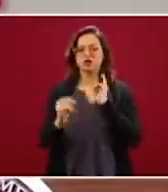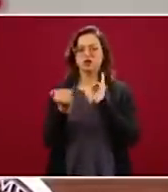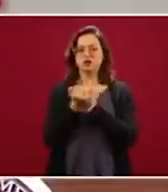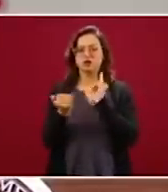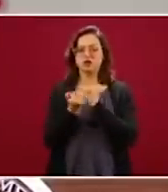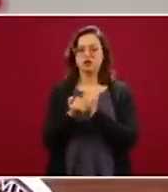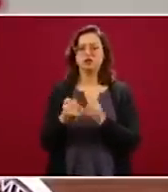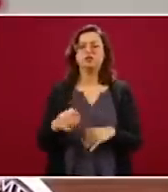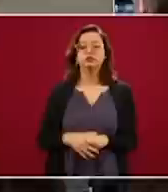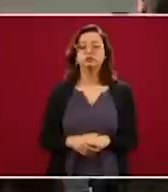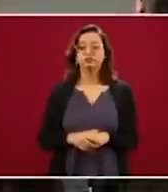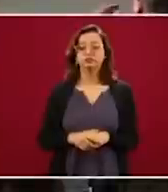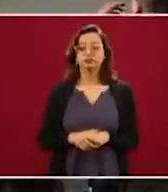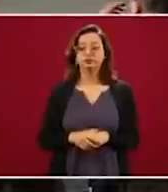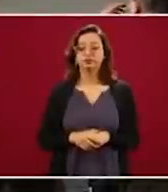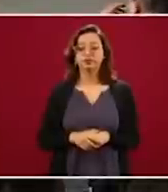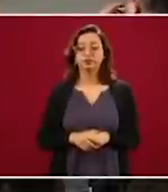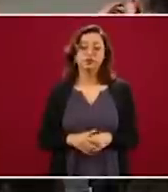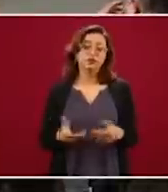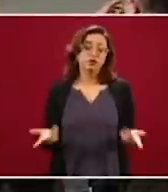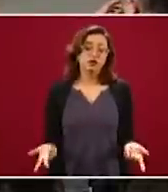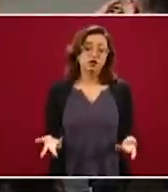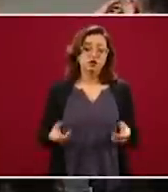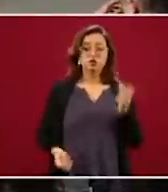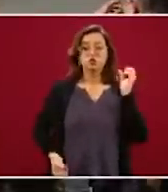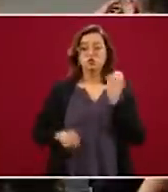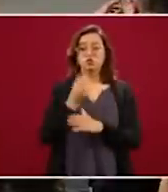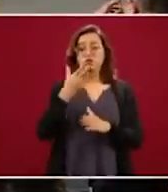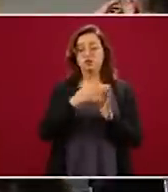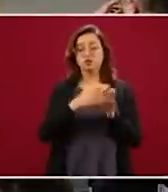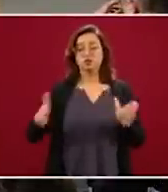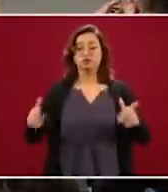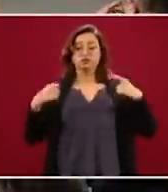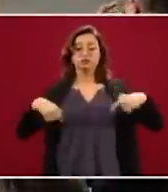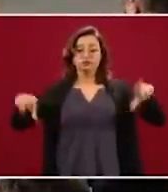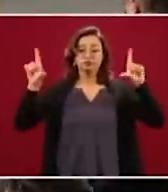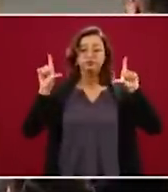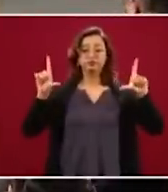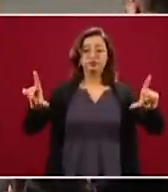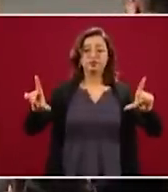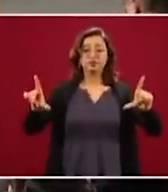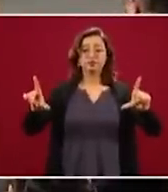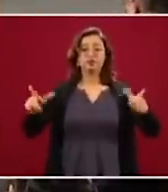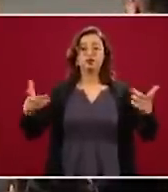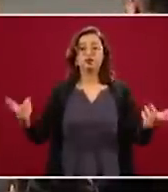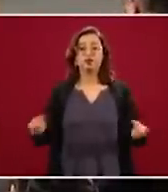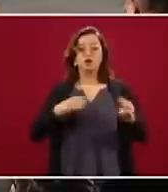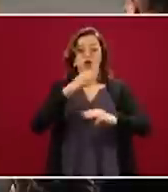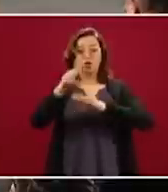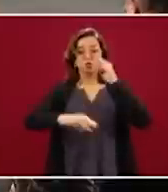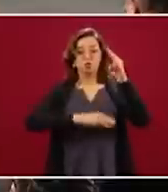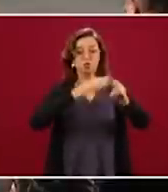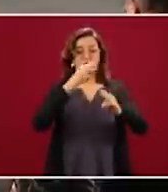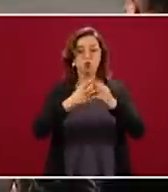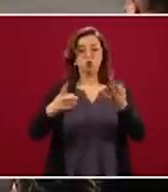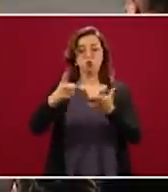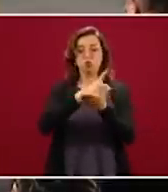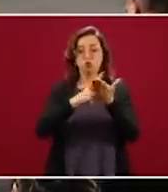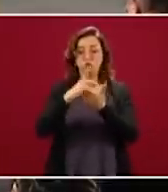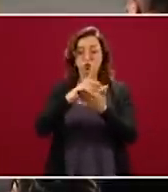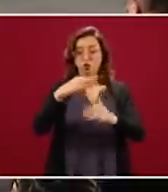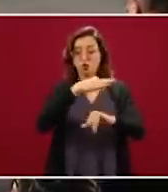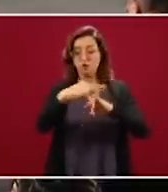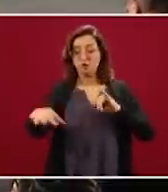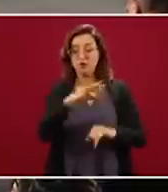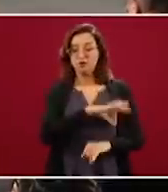la frase, lo que enmarca esta nueva etapa es esta idea de que en el mundo de las drogas no hay final